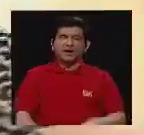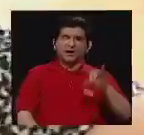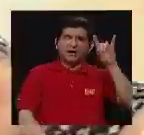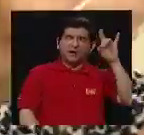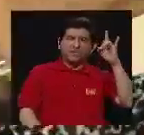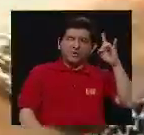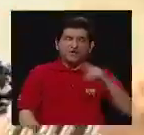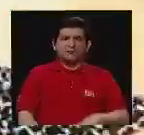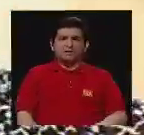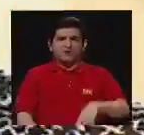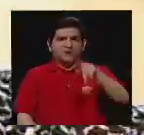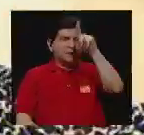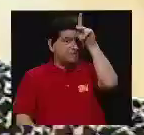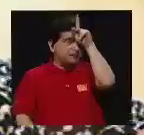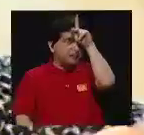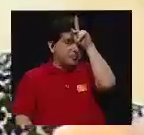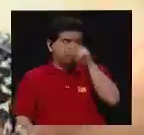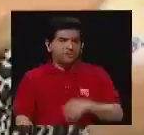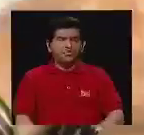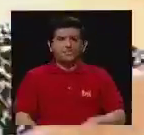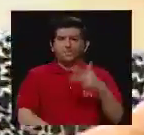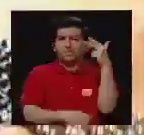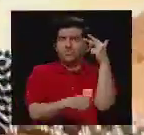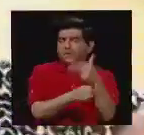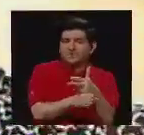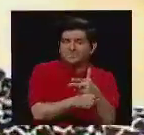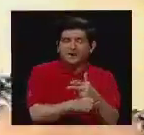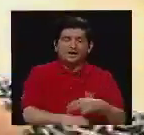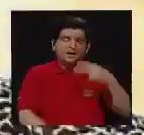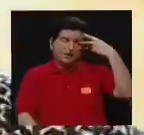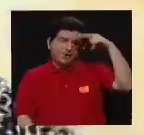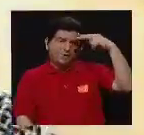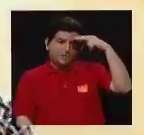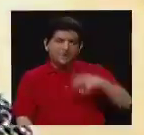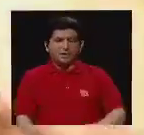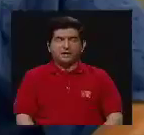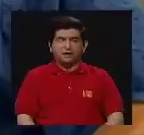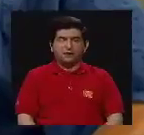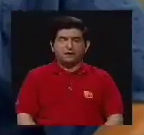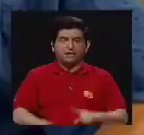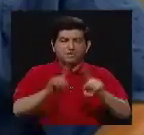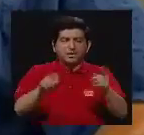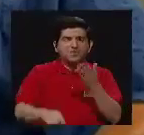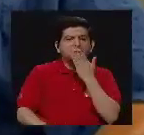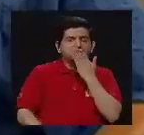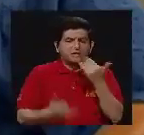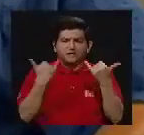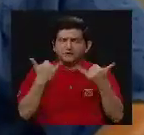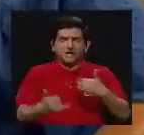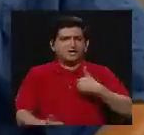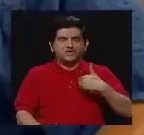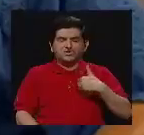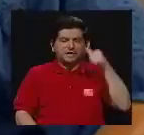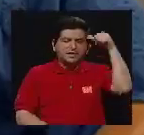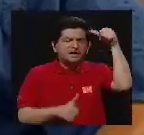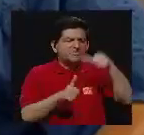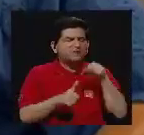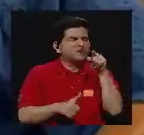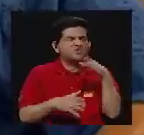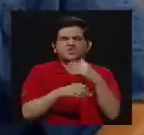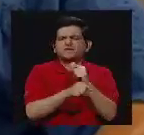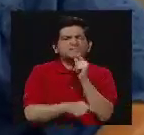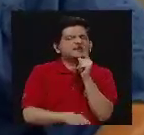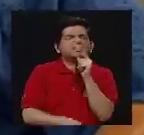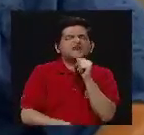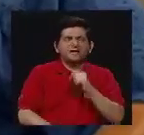en Bolivia, estén en Perú, estén en Guatemala o estén en México, cuando los indios mismos ya no tenían memoria de quién lo